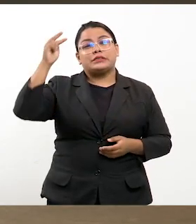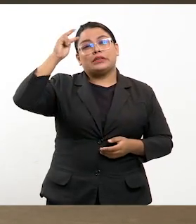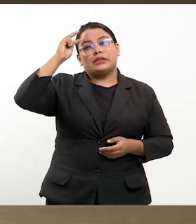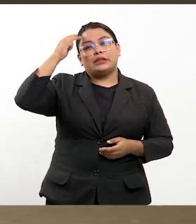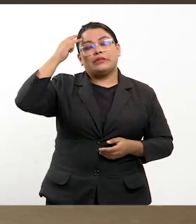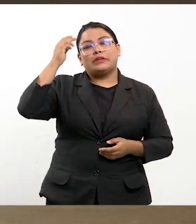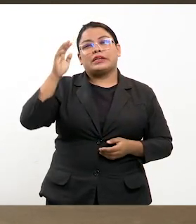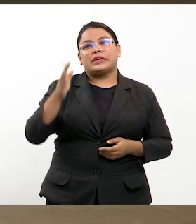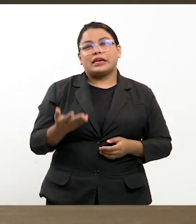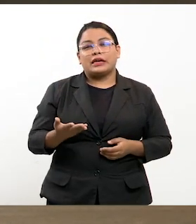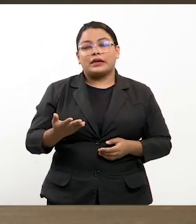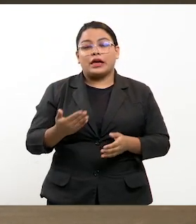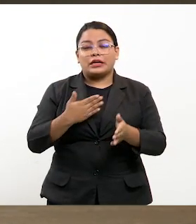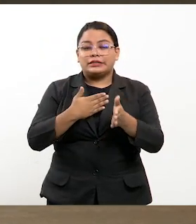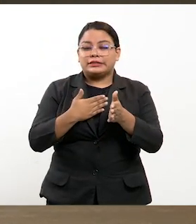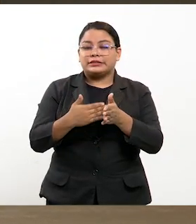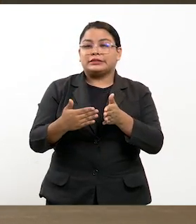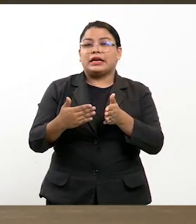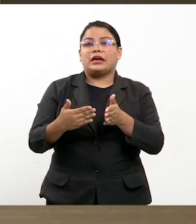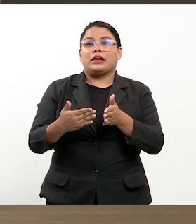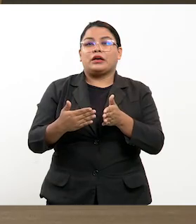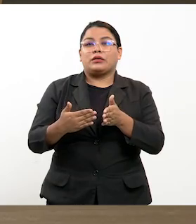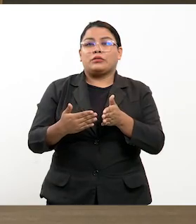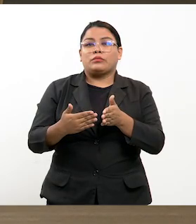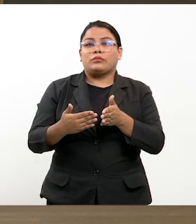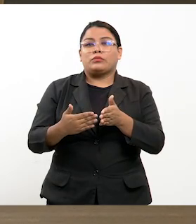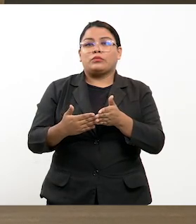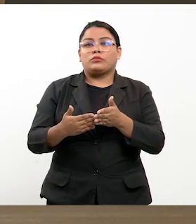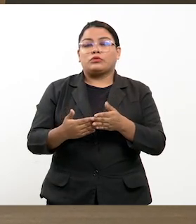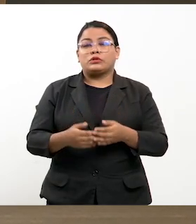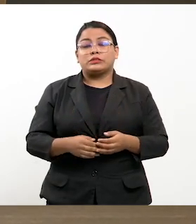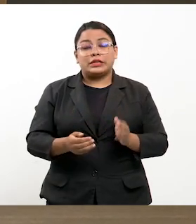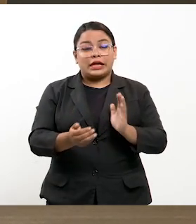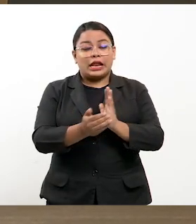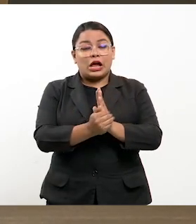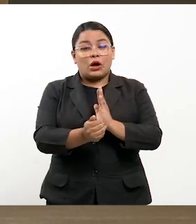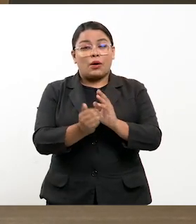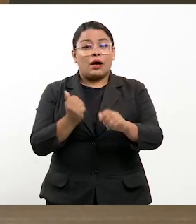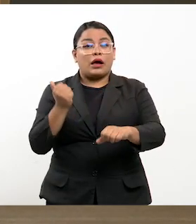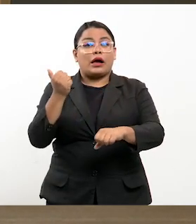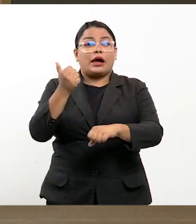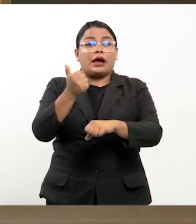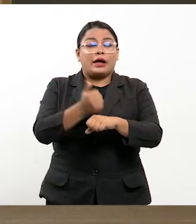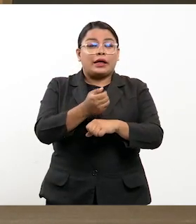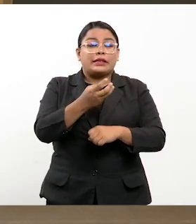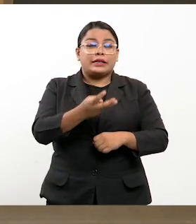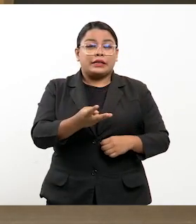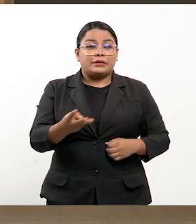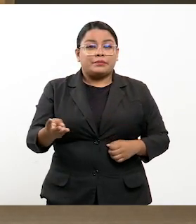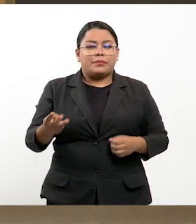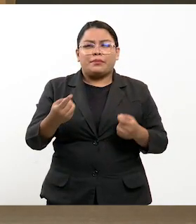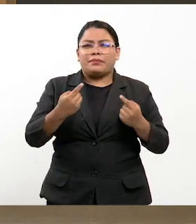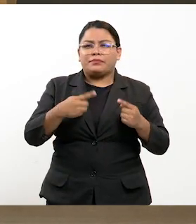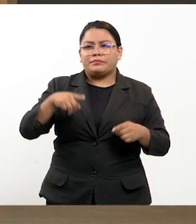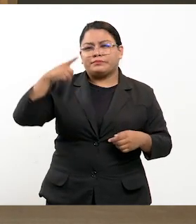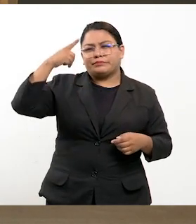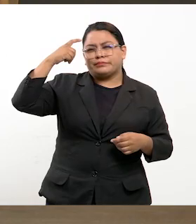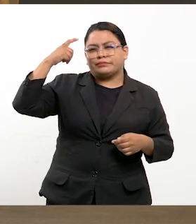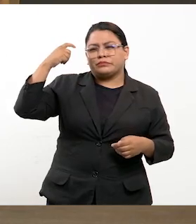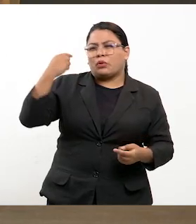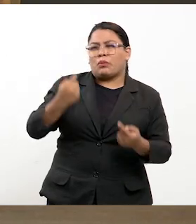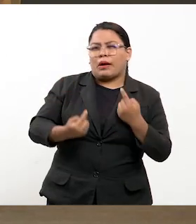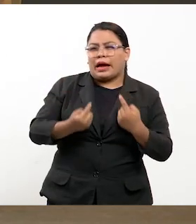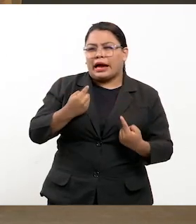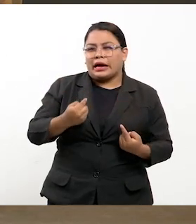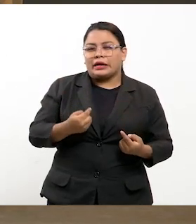decir que partimos desde la concreción de las competencias de asignatura. Pero para recordar un poco cuáles